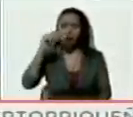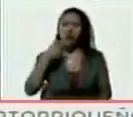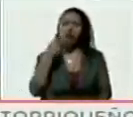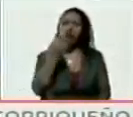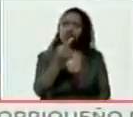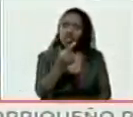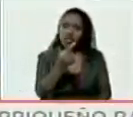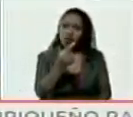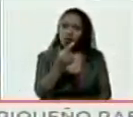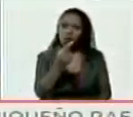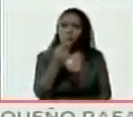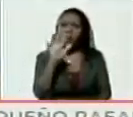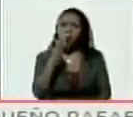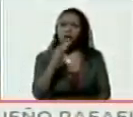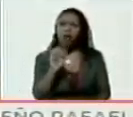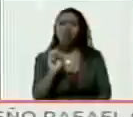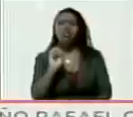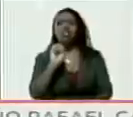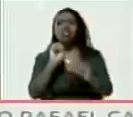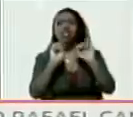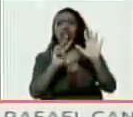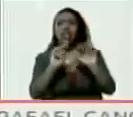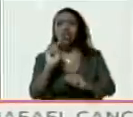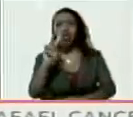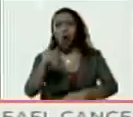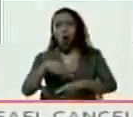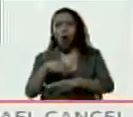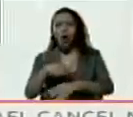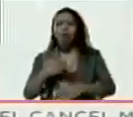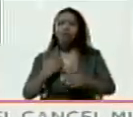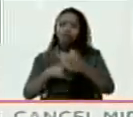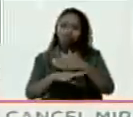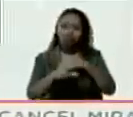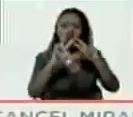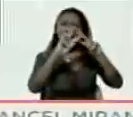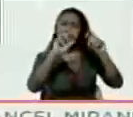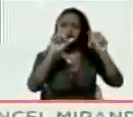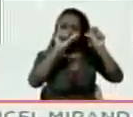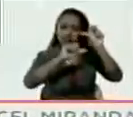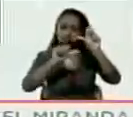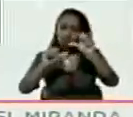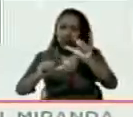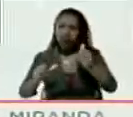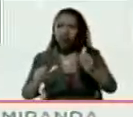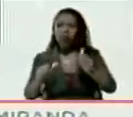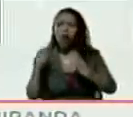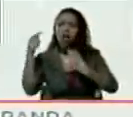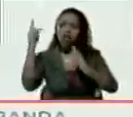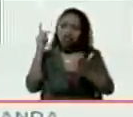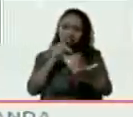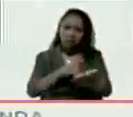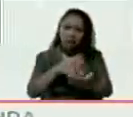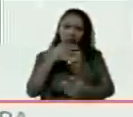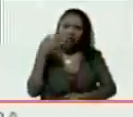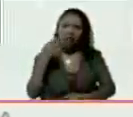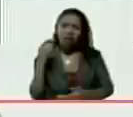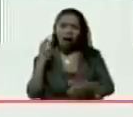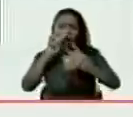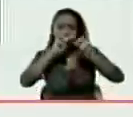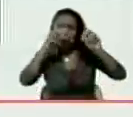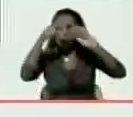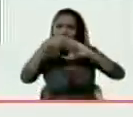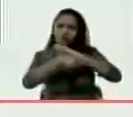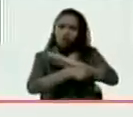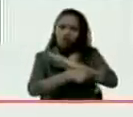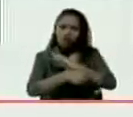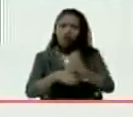hace exactamente 72 horas. Vamos a investigar, vamos a llegar a la verdad y al fondo de los hechos